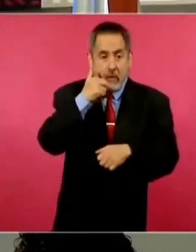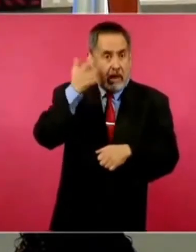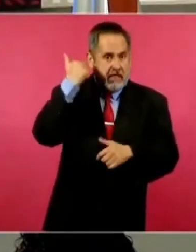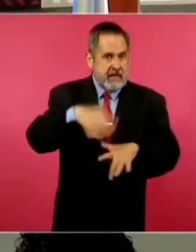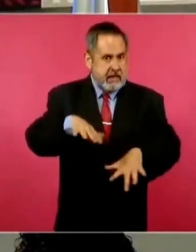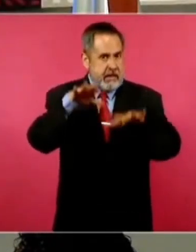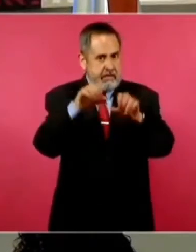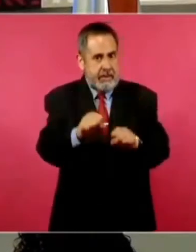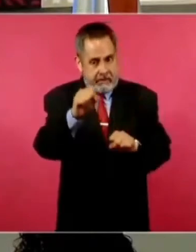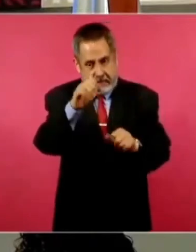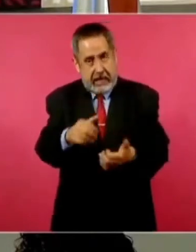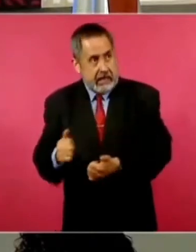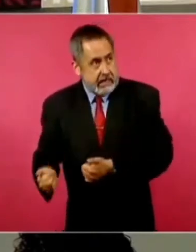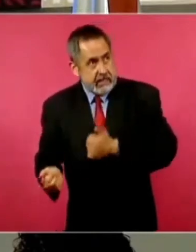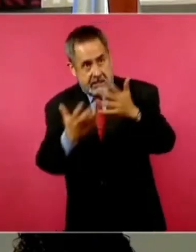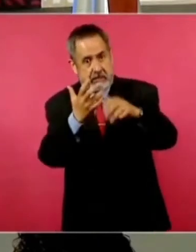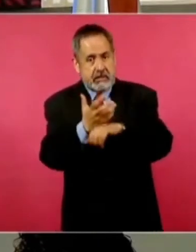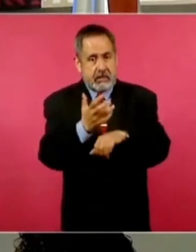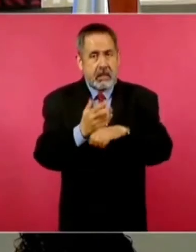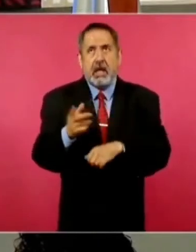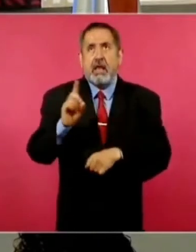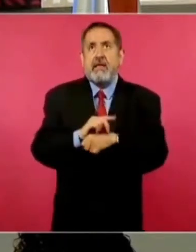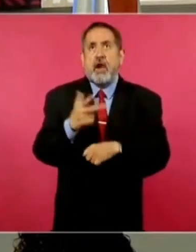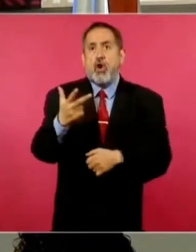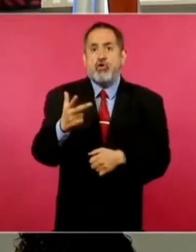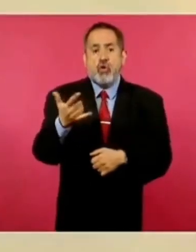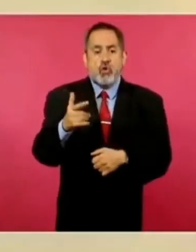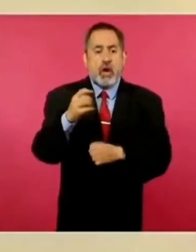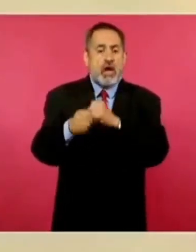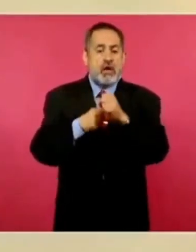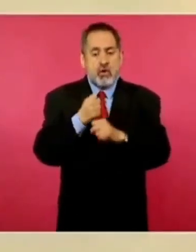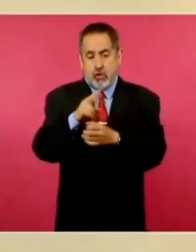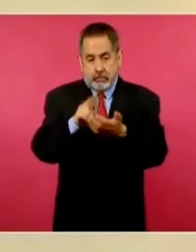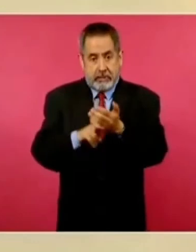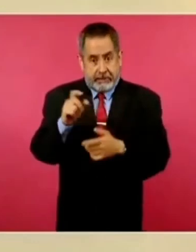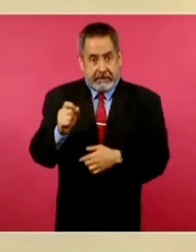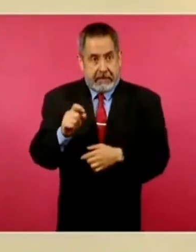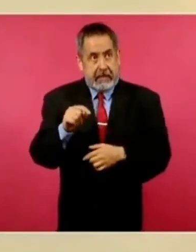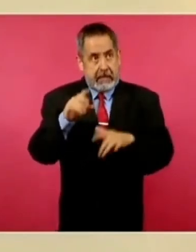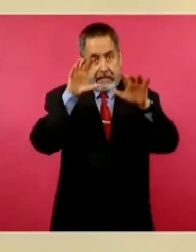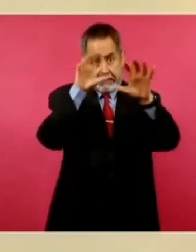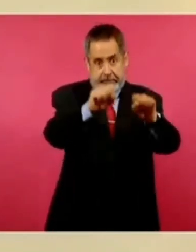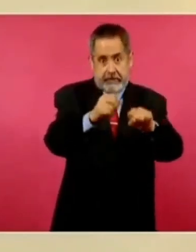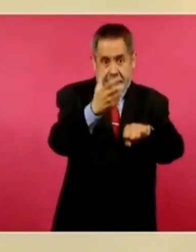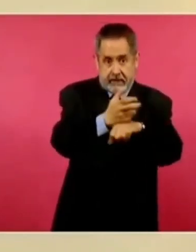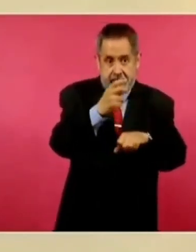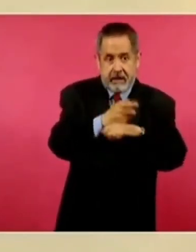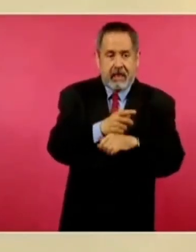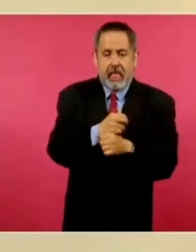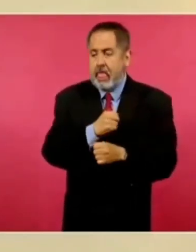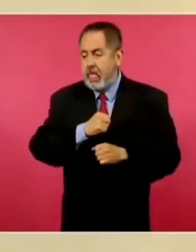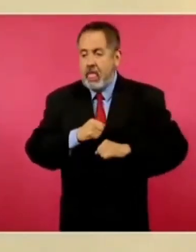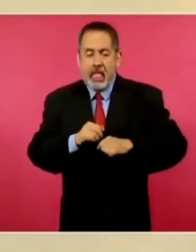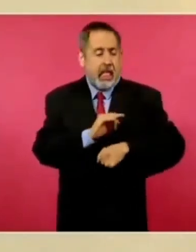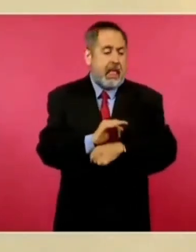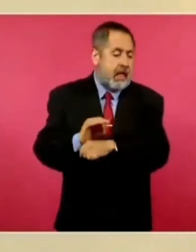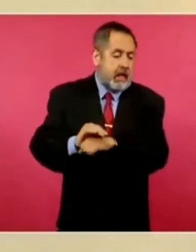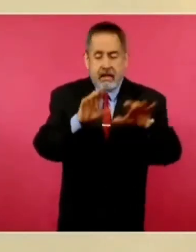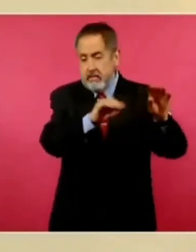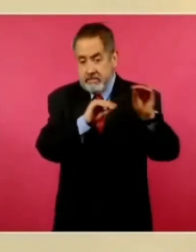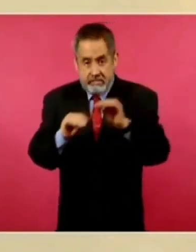fines de extradición el 8 de junio de julio del 2020 en los Estados Unidos por peculado y asociación